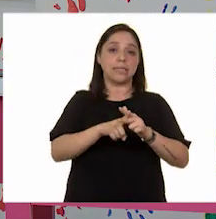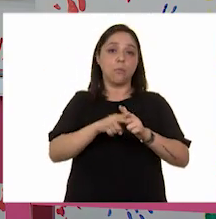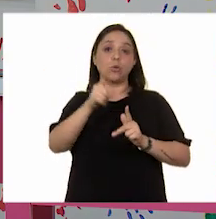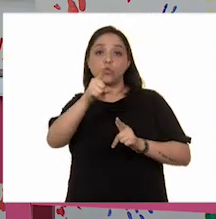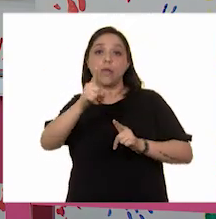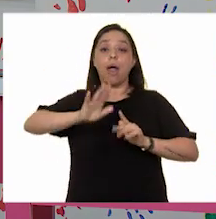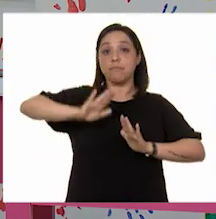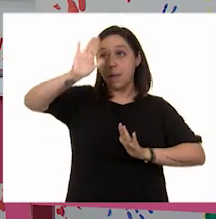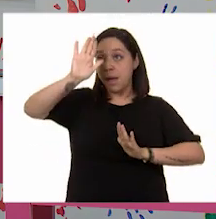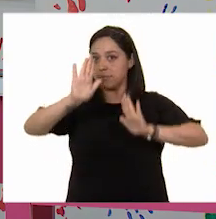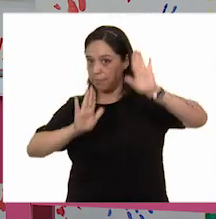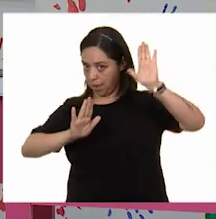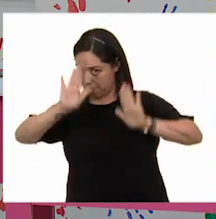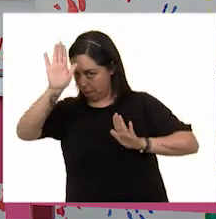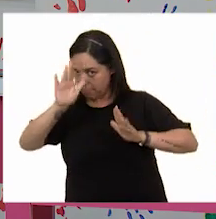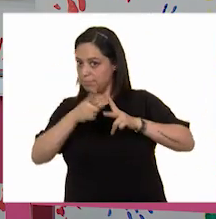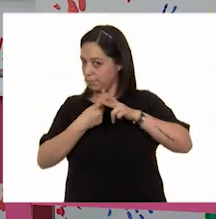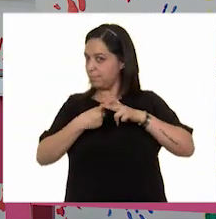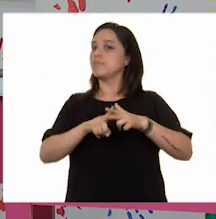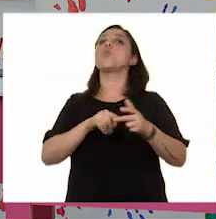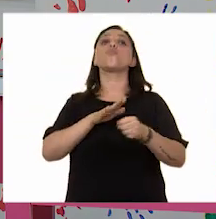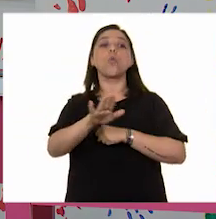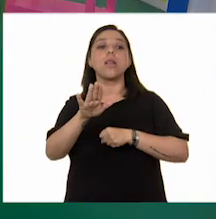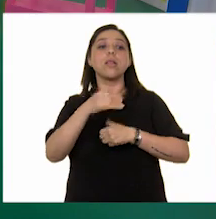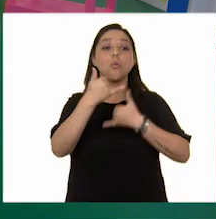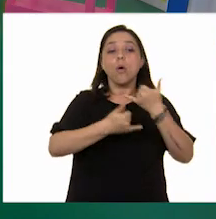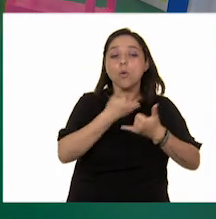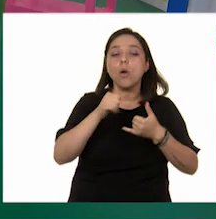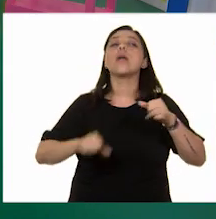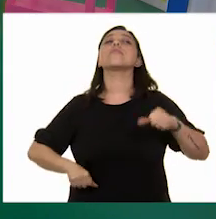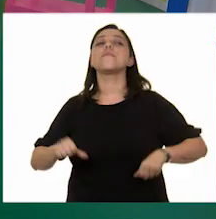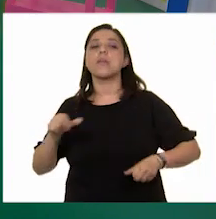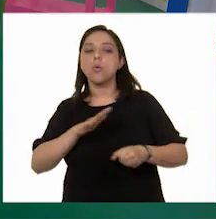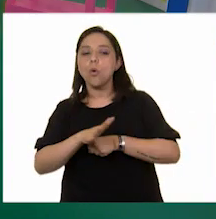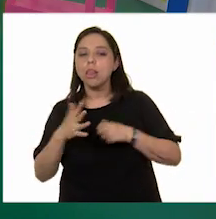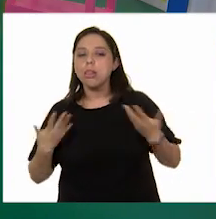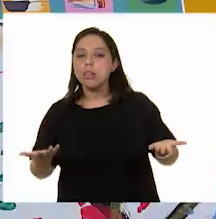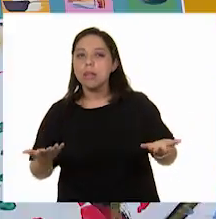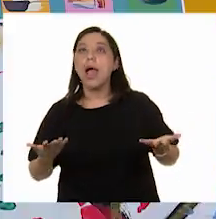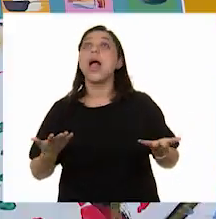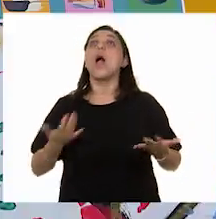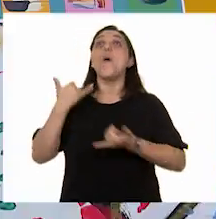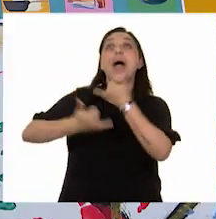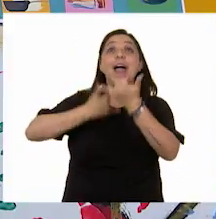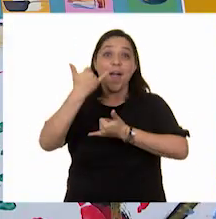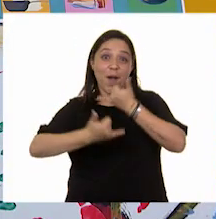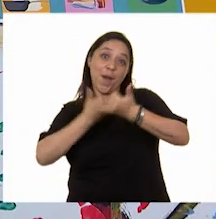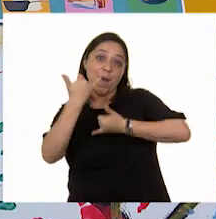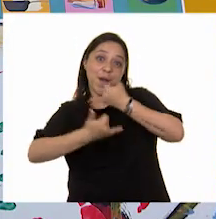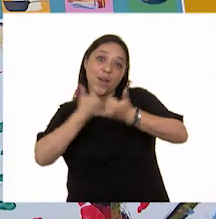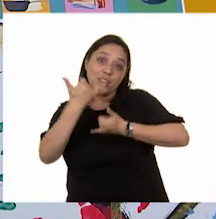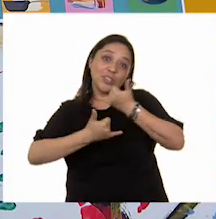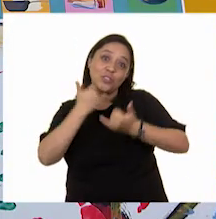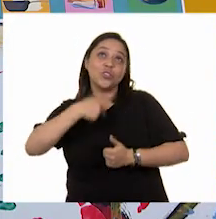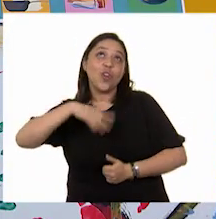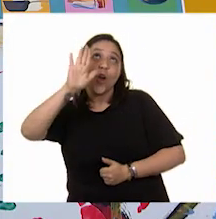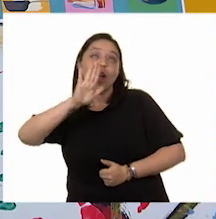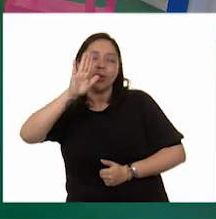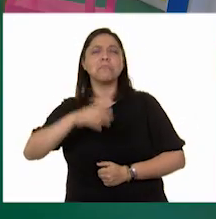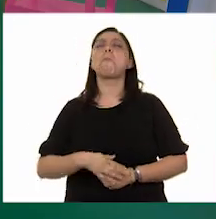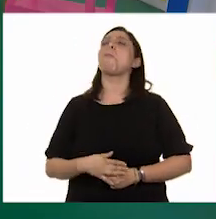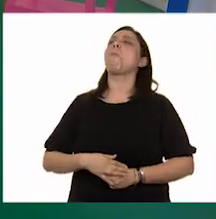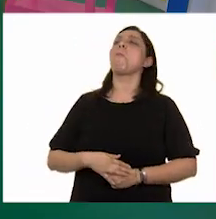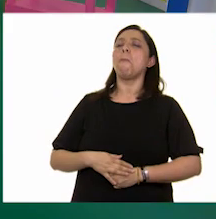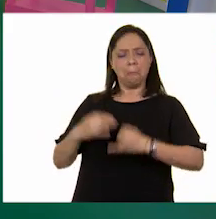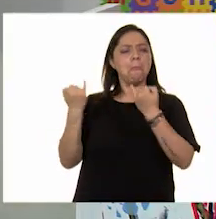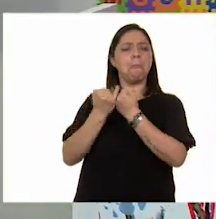¿Por cuál quieren empezar? ¿Un juego o una actividad? ¡Por el juego! ¡Voto por el juego, sí! Sí, yo también voto